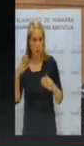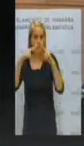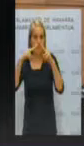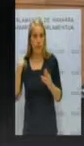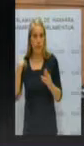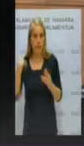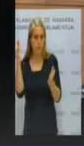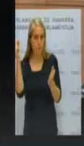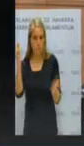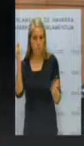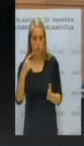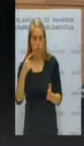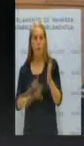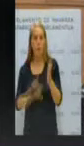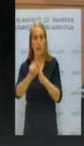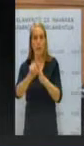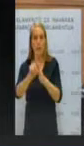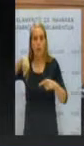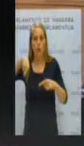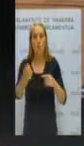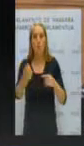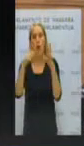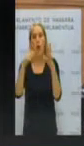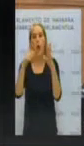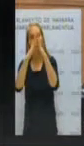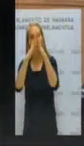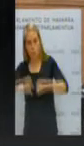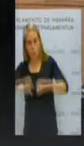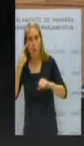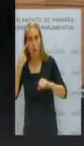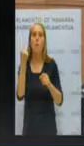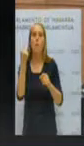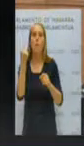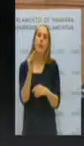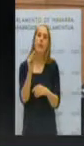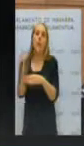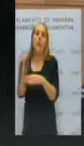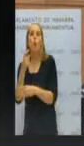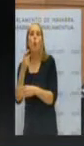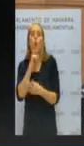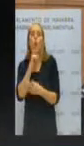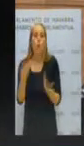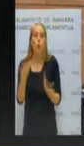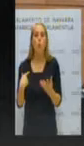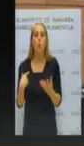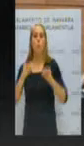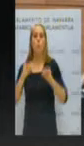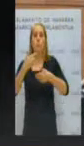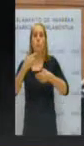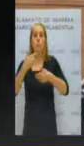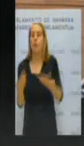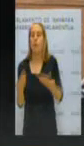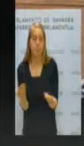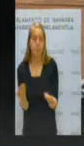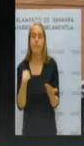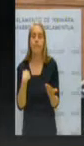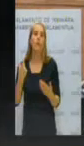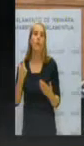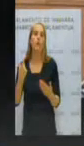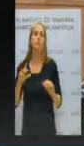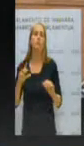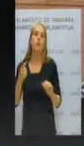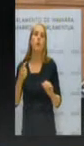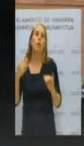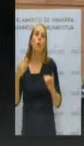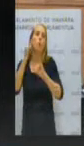tiene desarrollo posterior, tiene que ponerse de acuerdo, tiene que ver la financiación, hay que ver cuándo se ejecuta, por lo tanto, todavía no tiremos las campanas al vuelo.